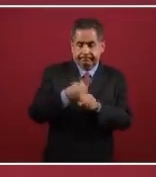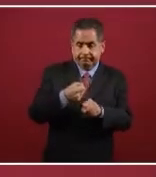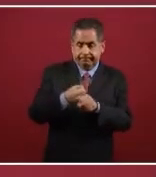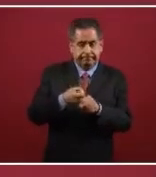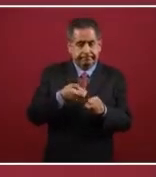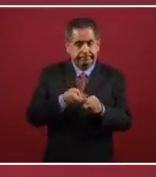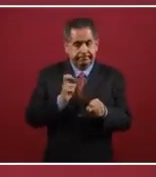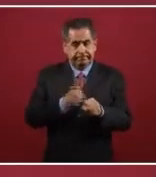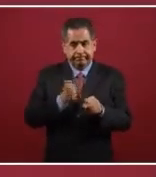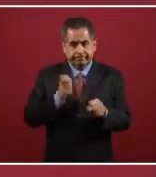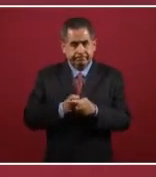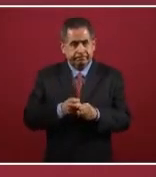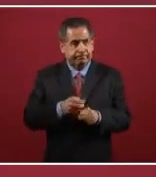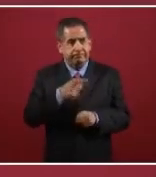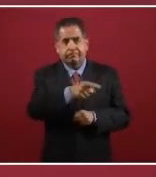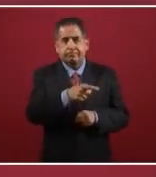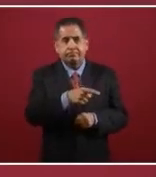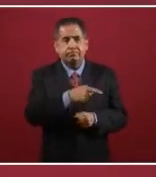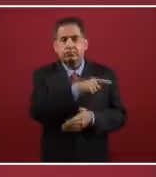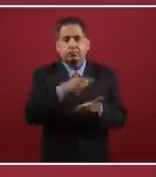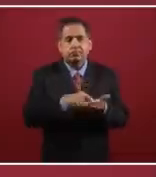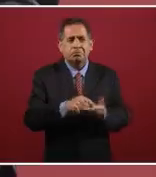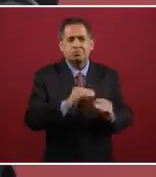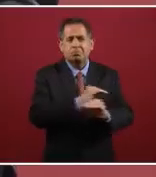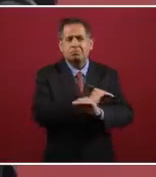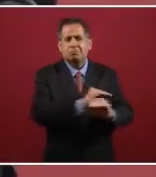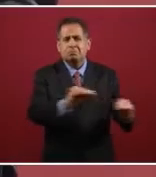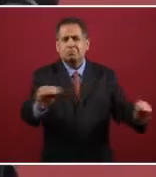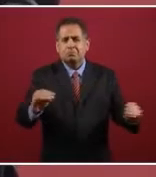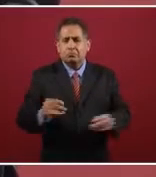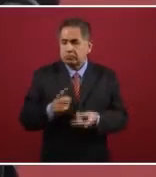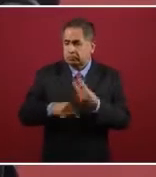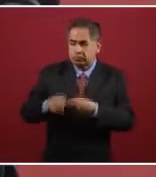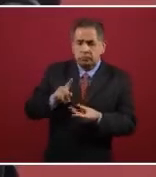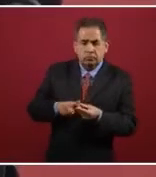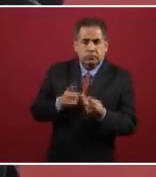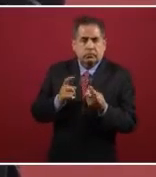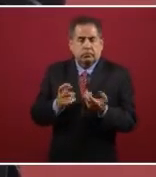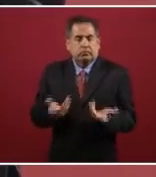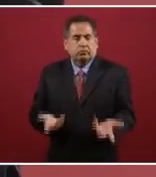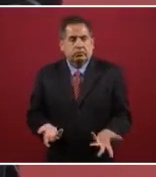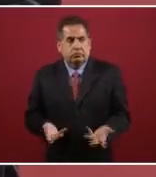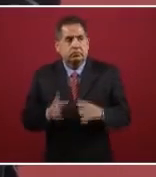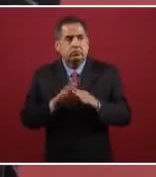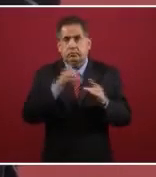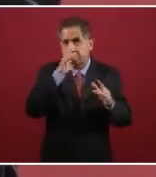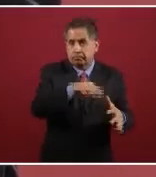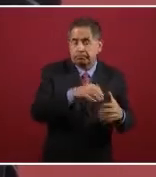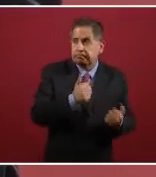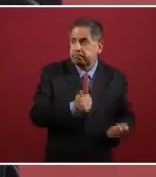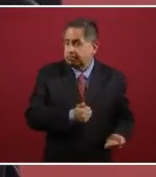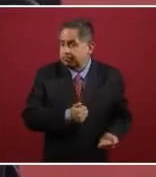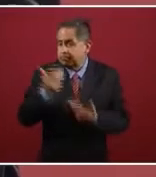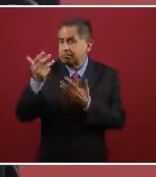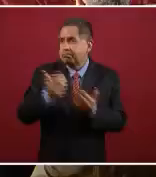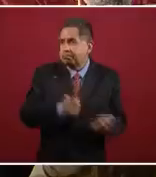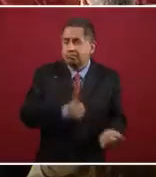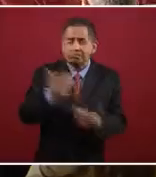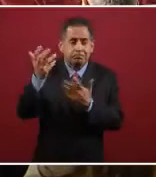casi en el desierto además para exportar cerveza